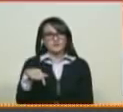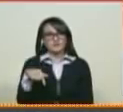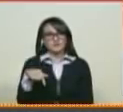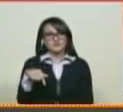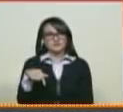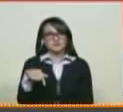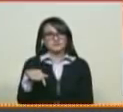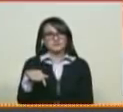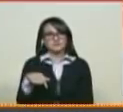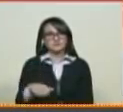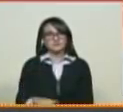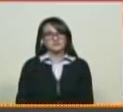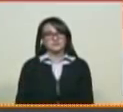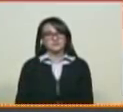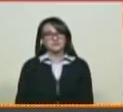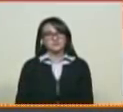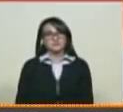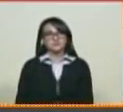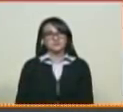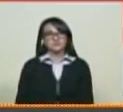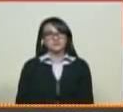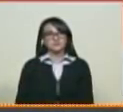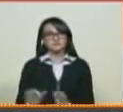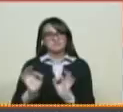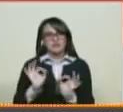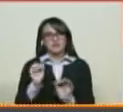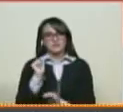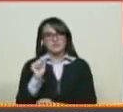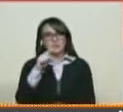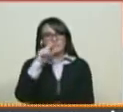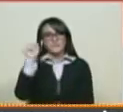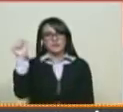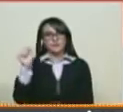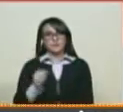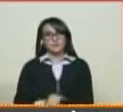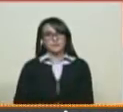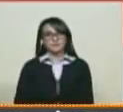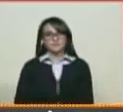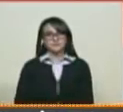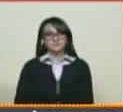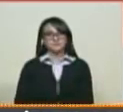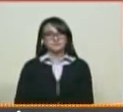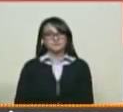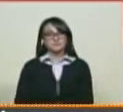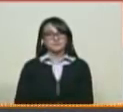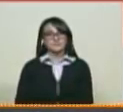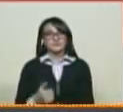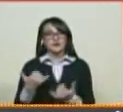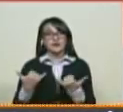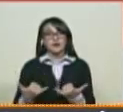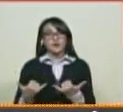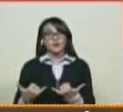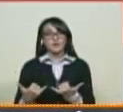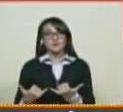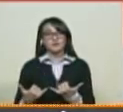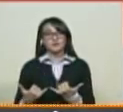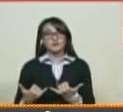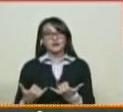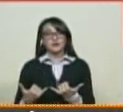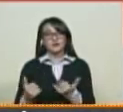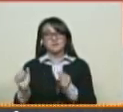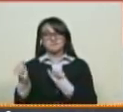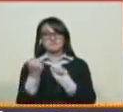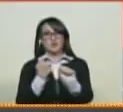han condenado el magnicidio en grado de frustración. A estas alturas, ni siquiera han señalado que